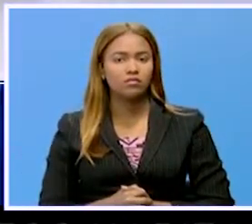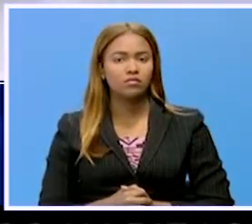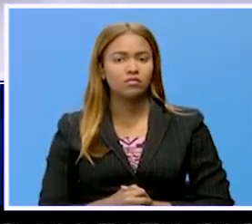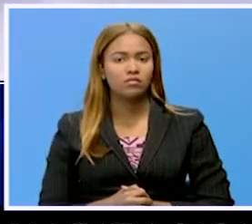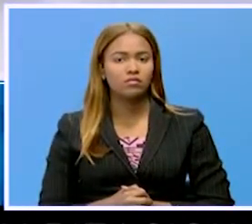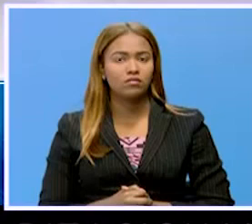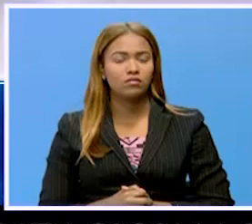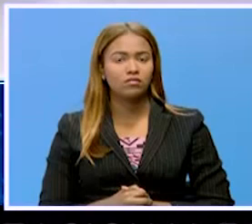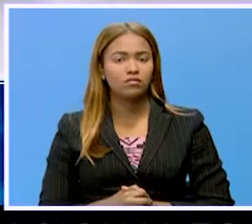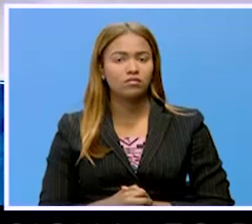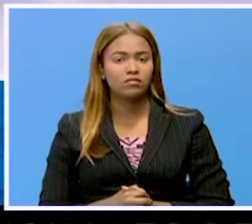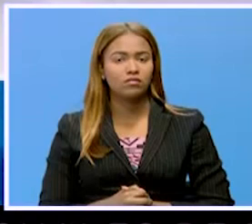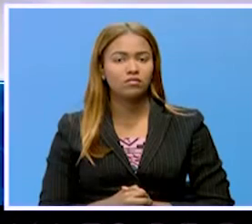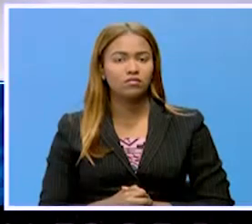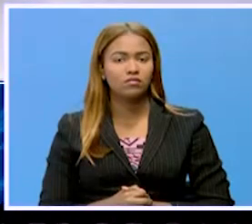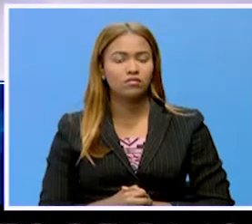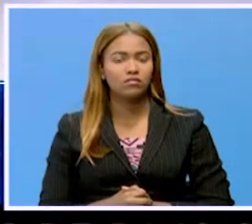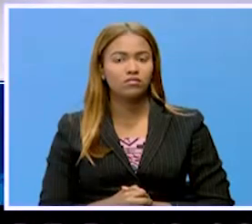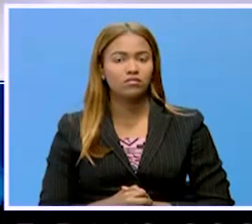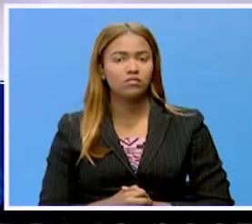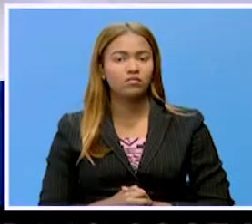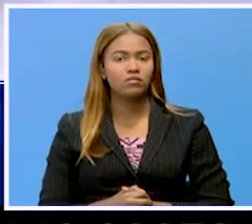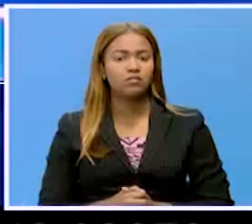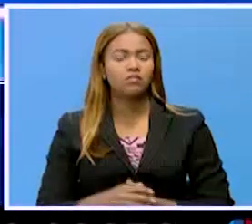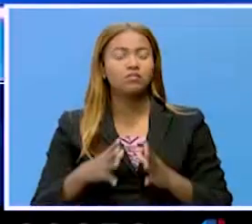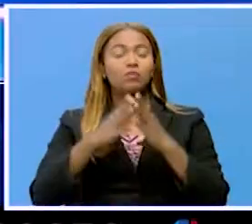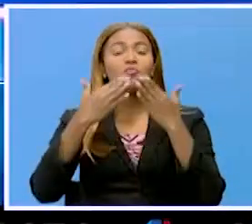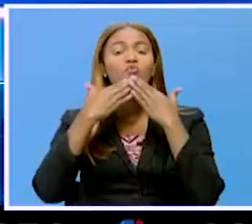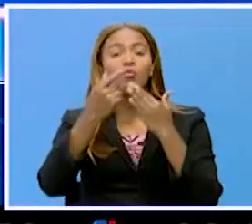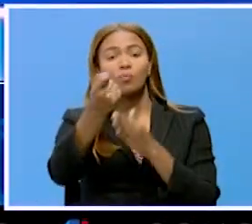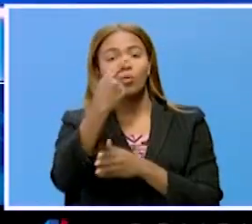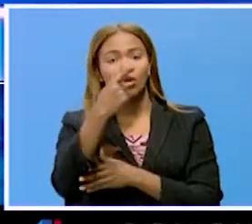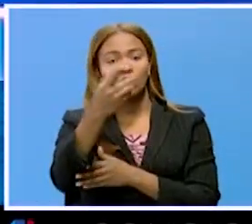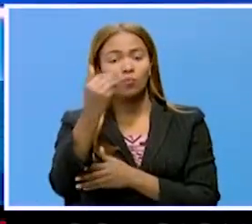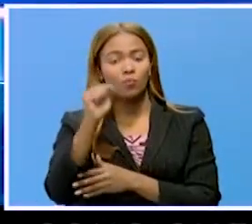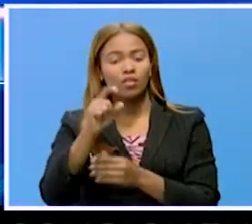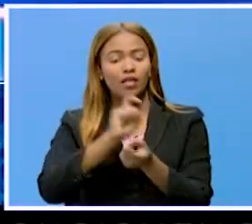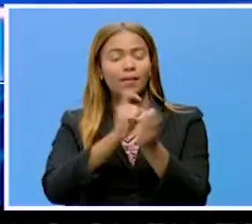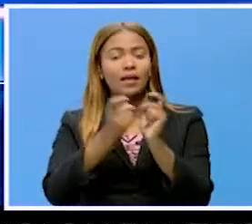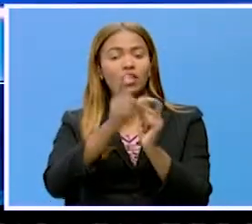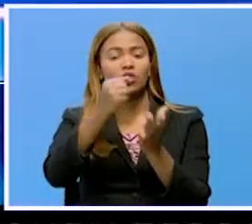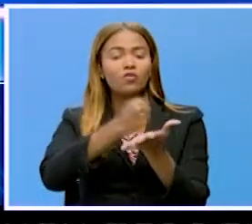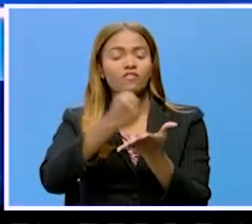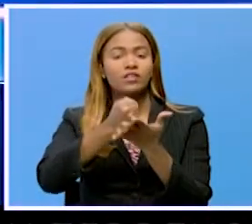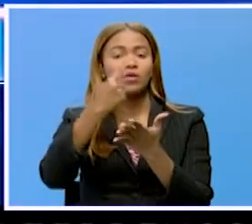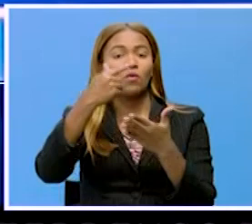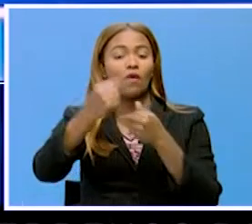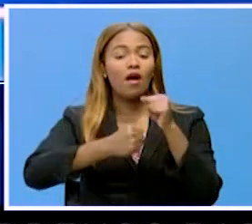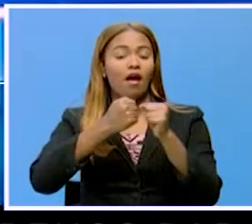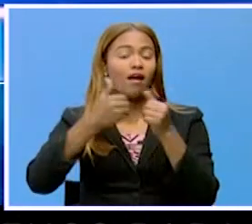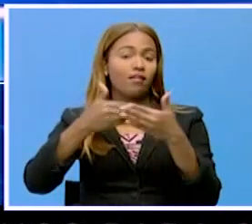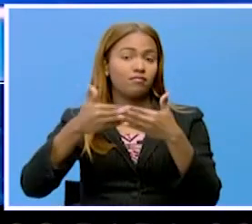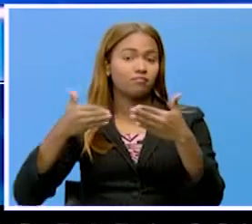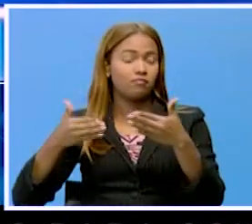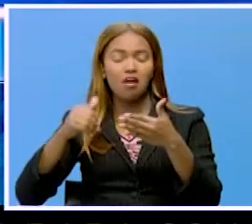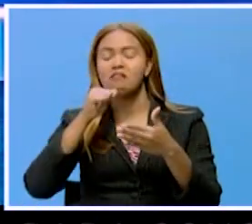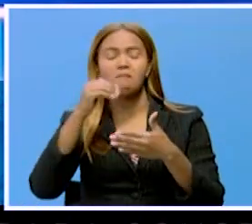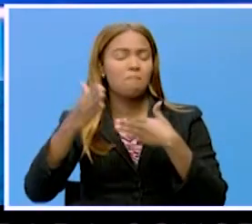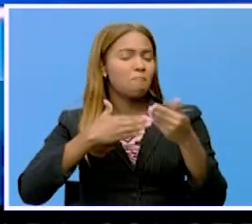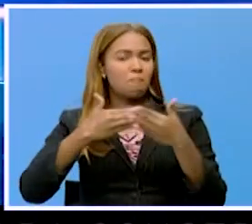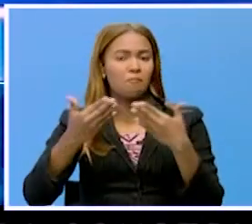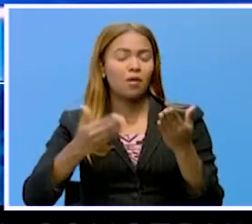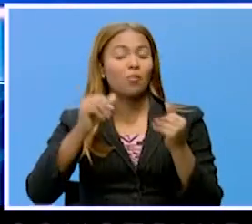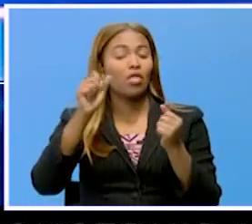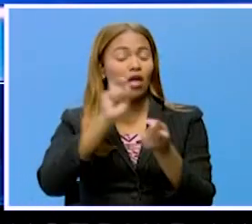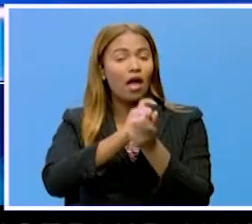por el televisor. Escuche la respuesta. Adelante, Jacqueline. Sí, muy buena pregunta. Tú puedes renovar tu visa hasta un año antes. Eso no importa.